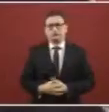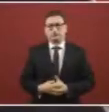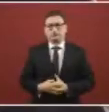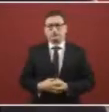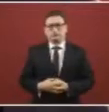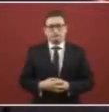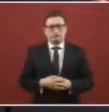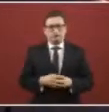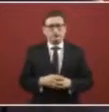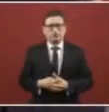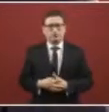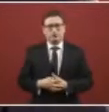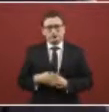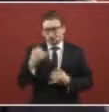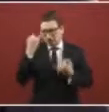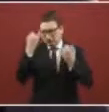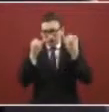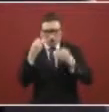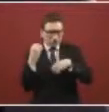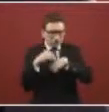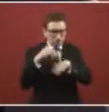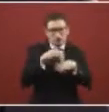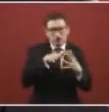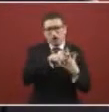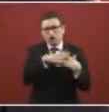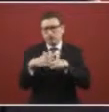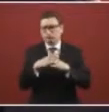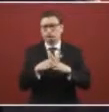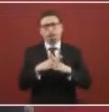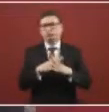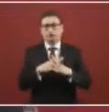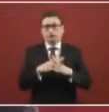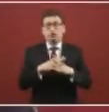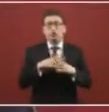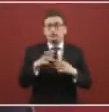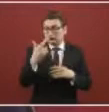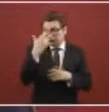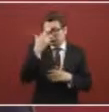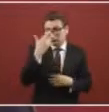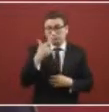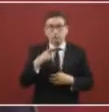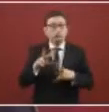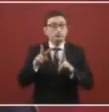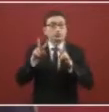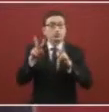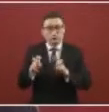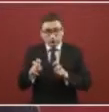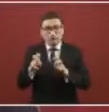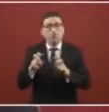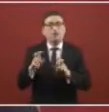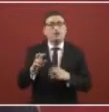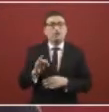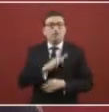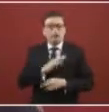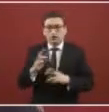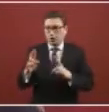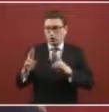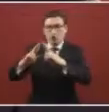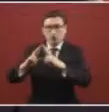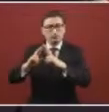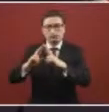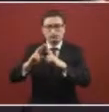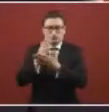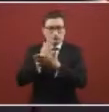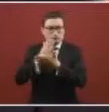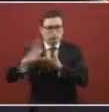no mezclar en este caso asuntos que tienen que ver con la fe o con los dogmas